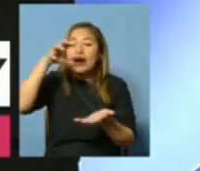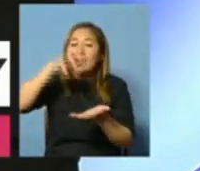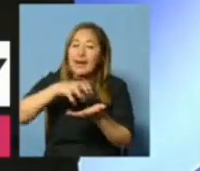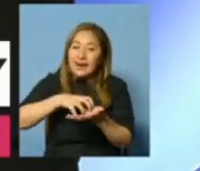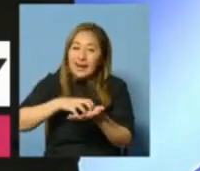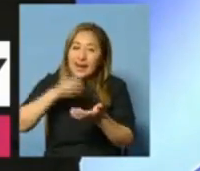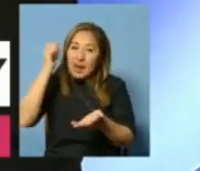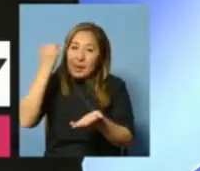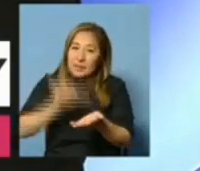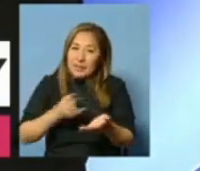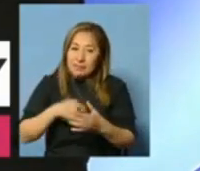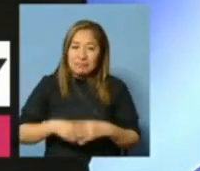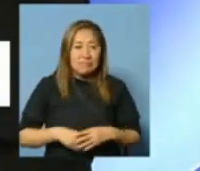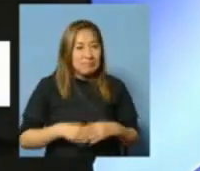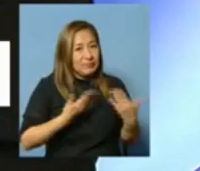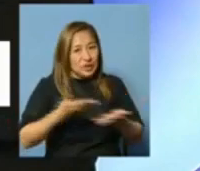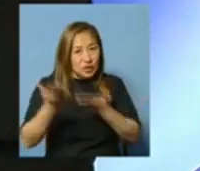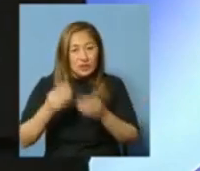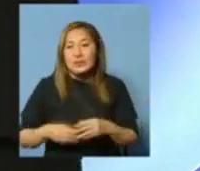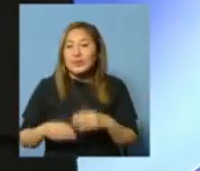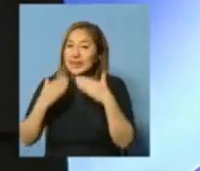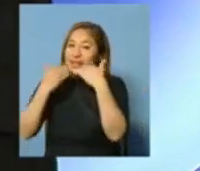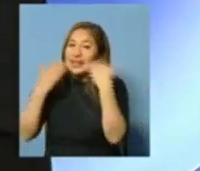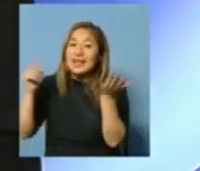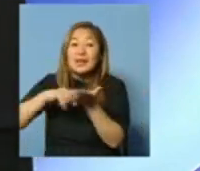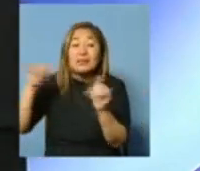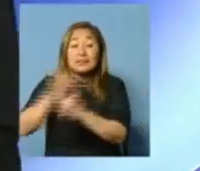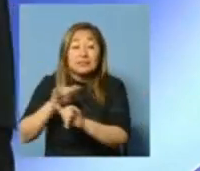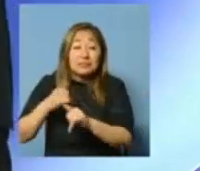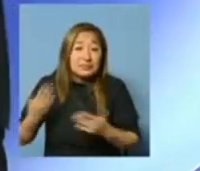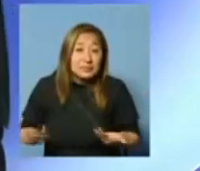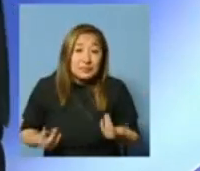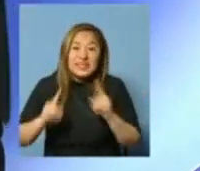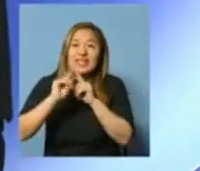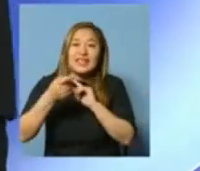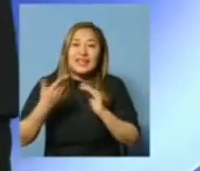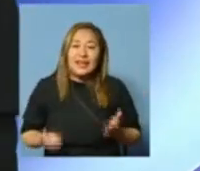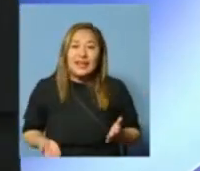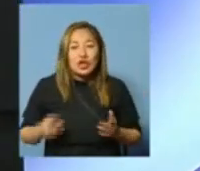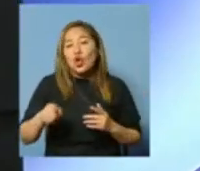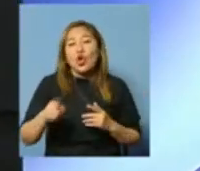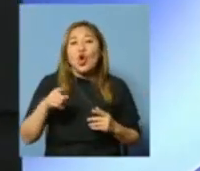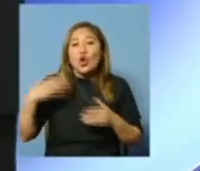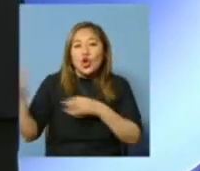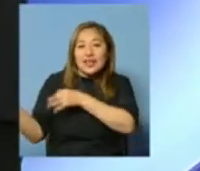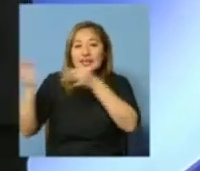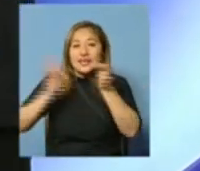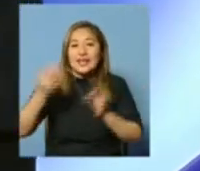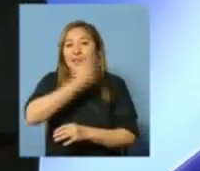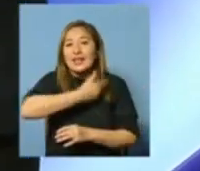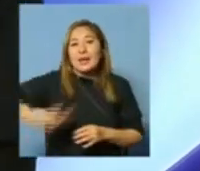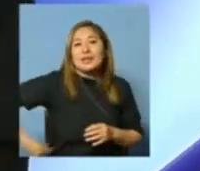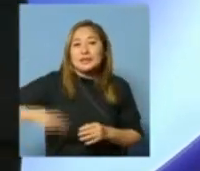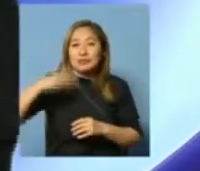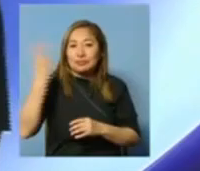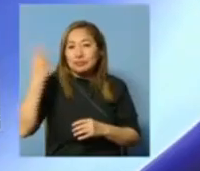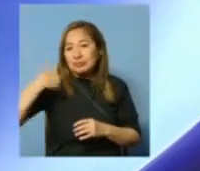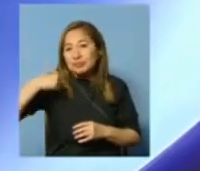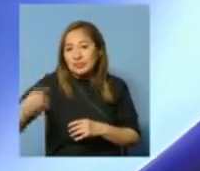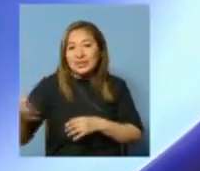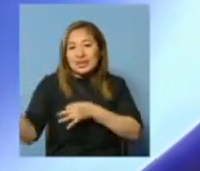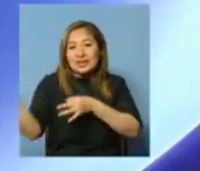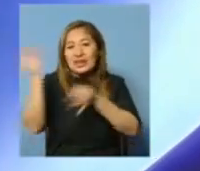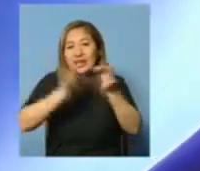edición. Adelante ustedes. Bien, gracias Jorge por todo ese informe en vivo y en directo con el arribo de Gabriela Michetti al